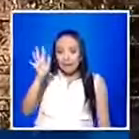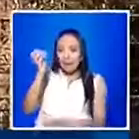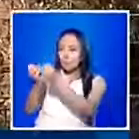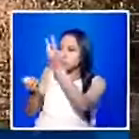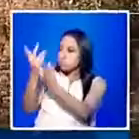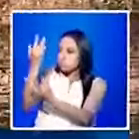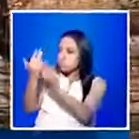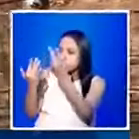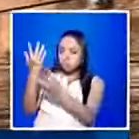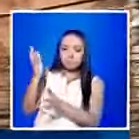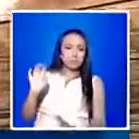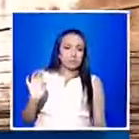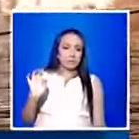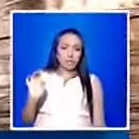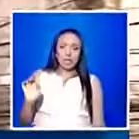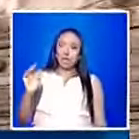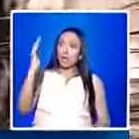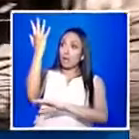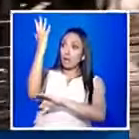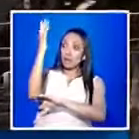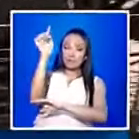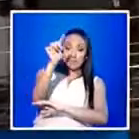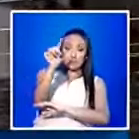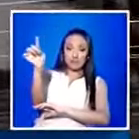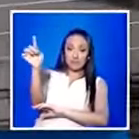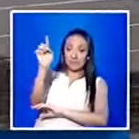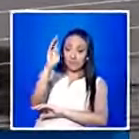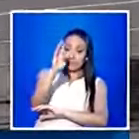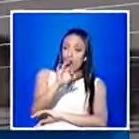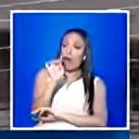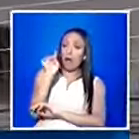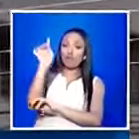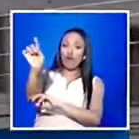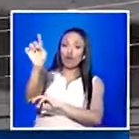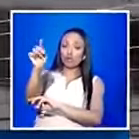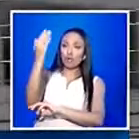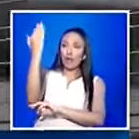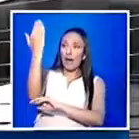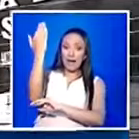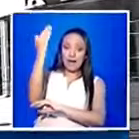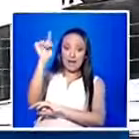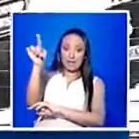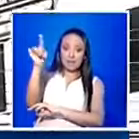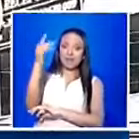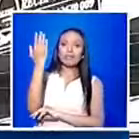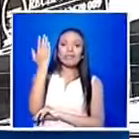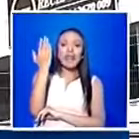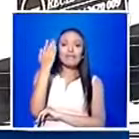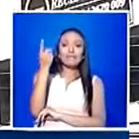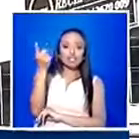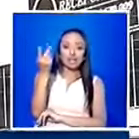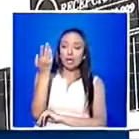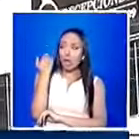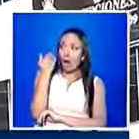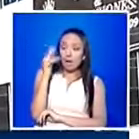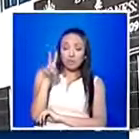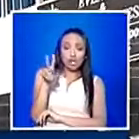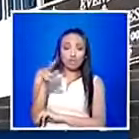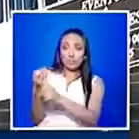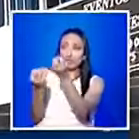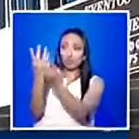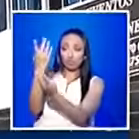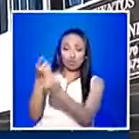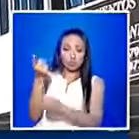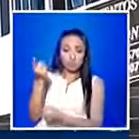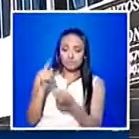antenas de televisión que usted ve en la parte de mi izquierda. Al fondo, ¿no? Al fondo, sí, así es. Ajá, hubo un incendio hace 2 meses. Y más abajo, el